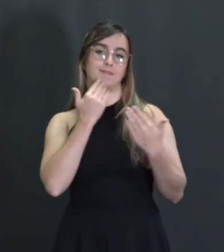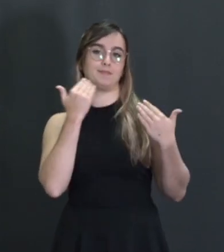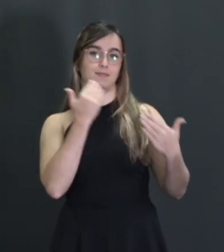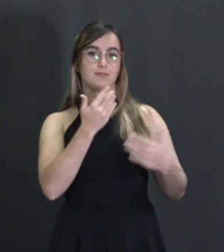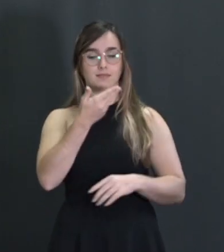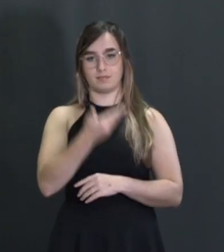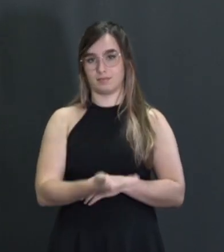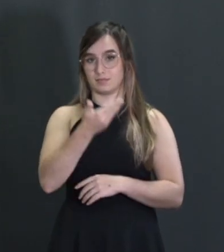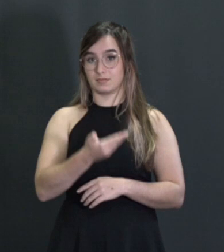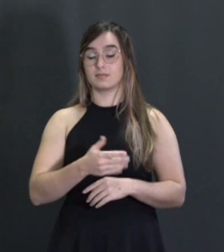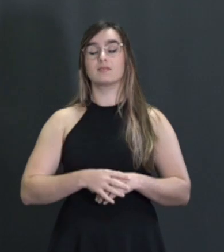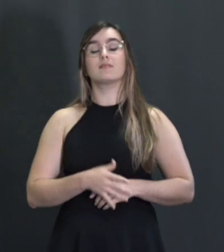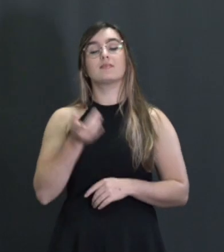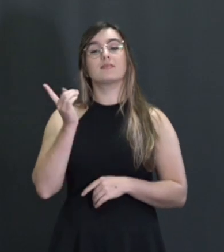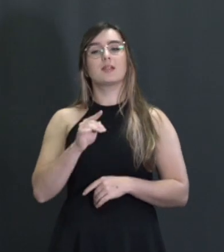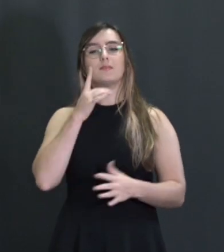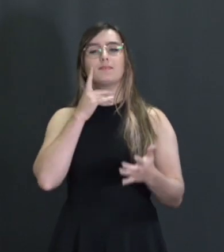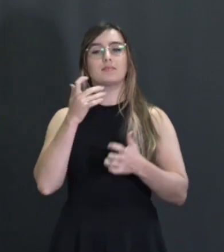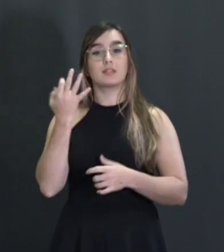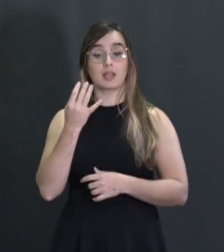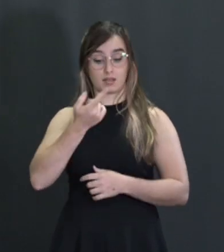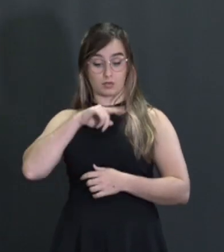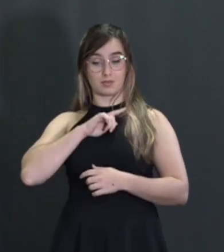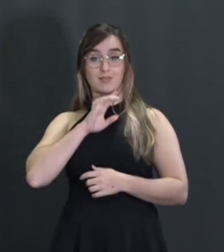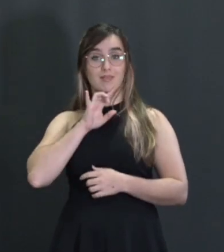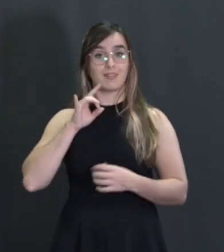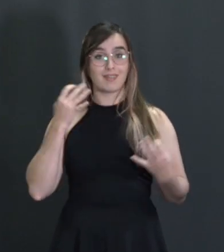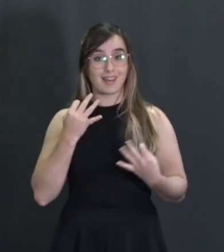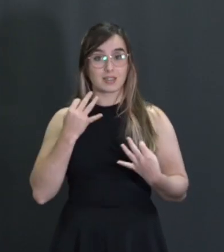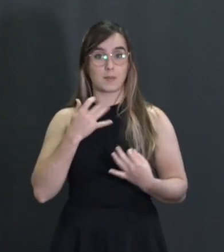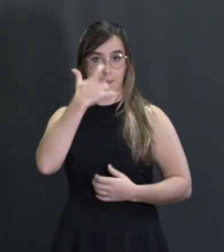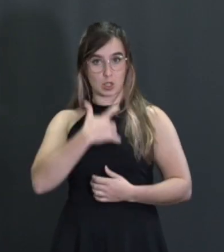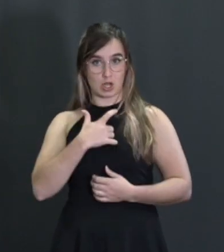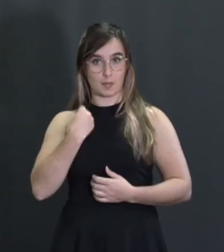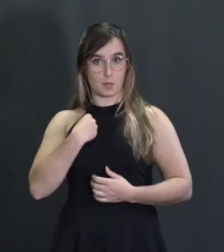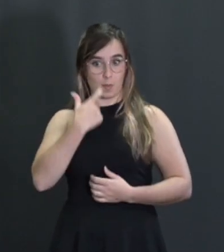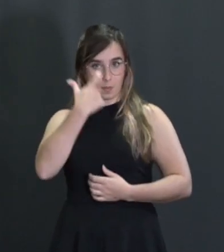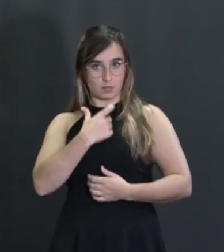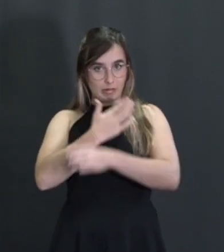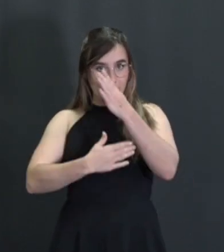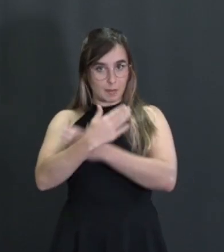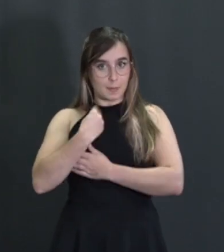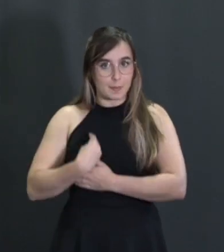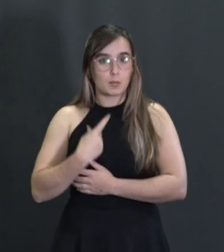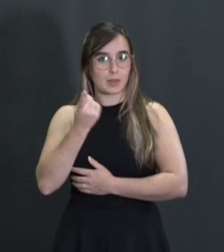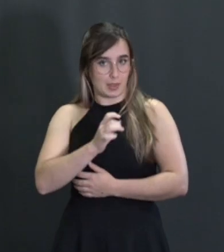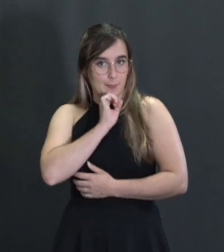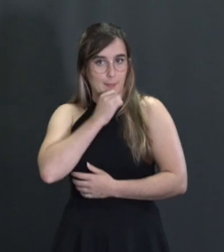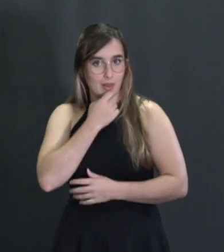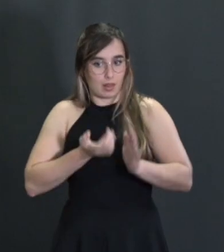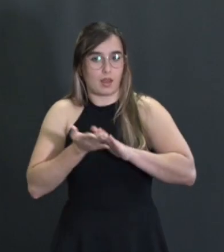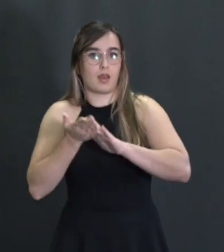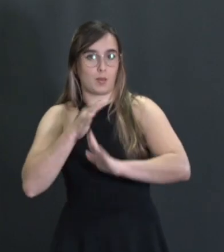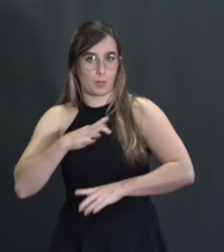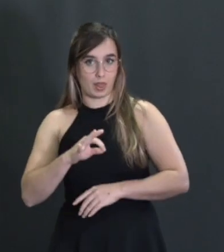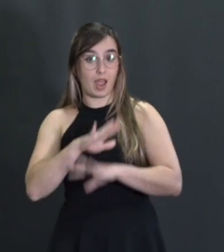acento en que somos personas y las personas con discapacidad envejecemos y las personas mayores